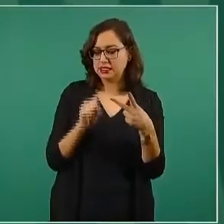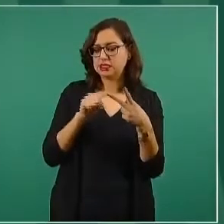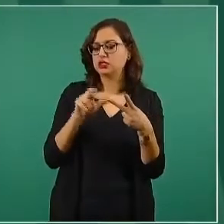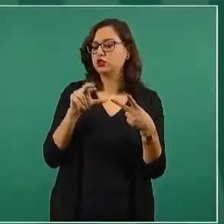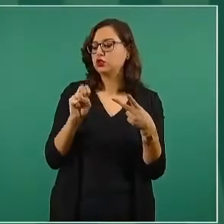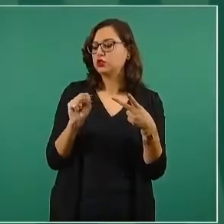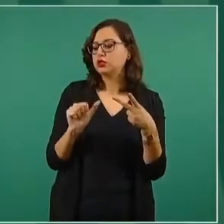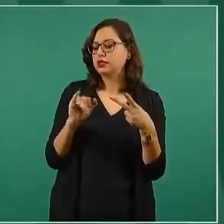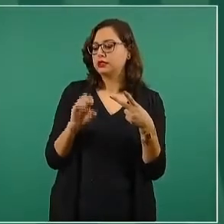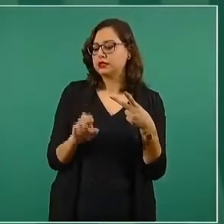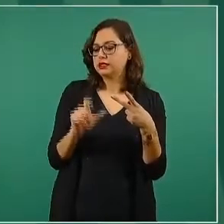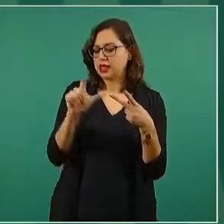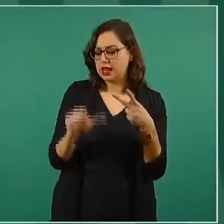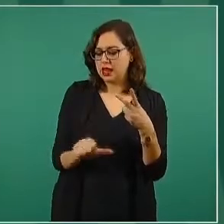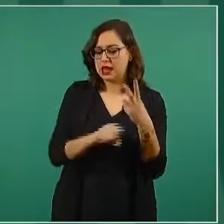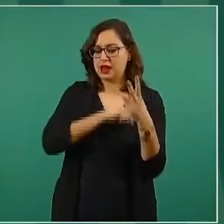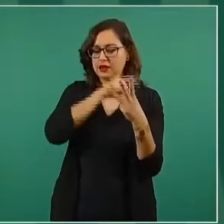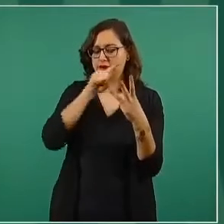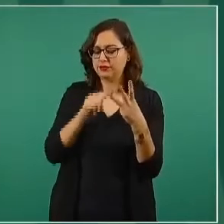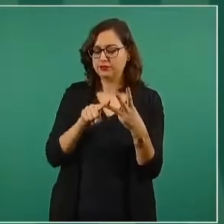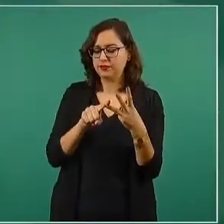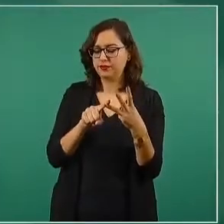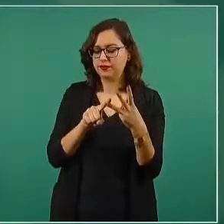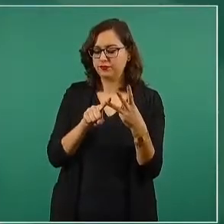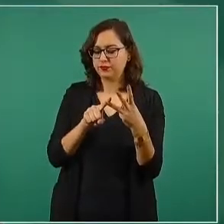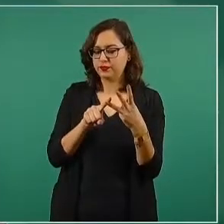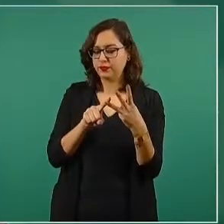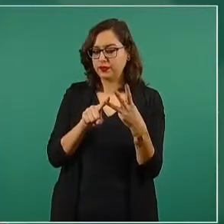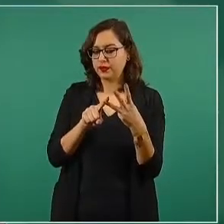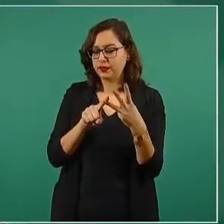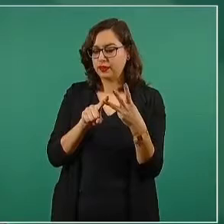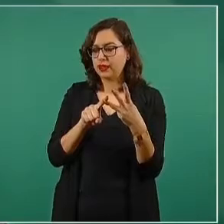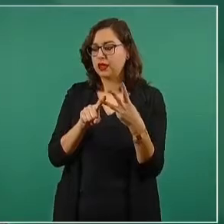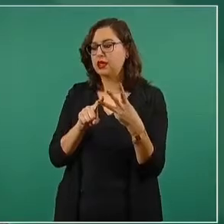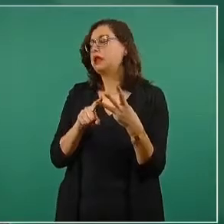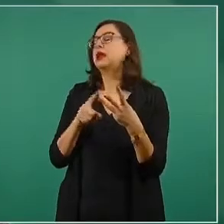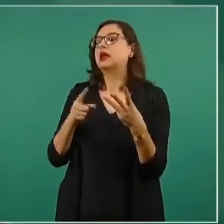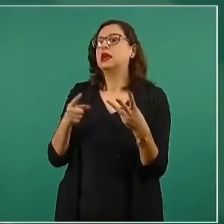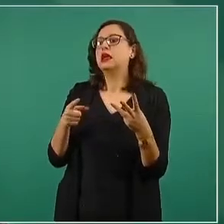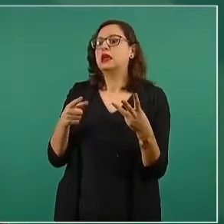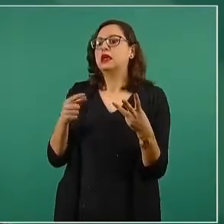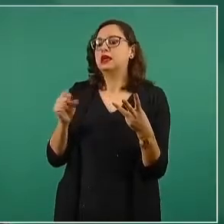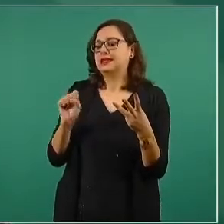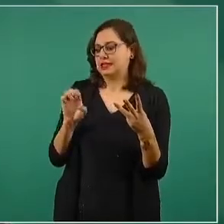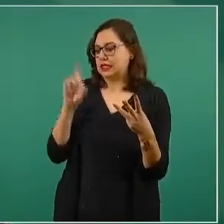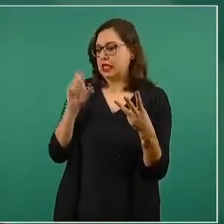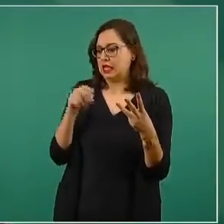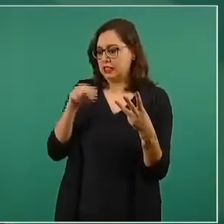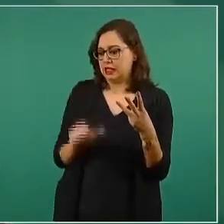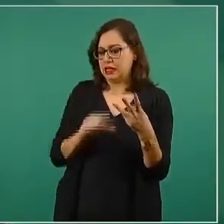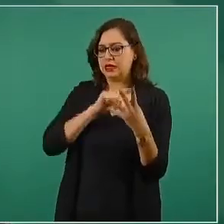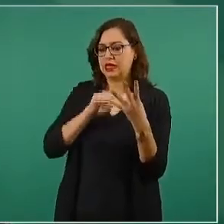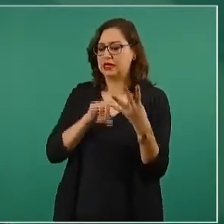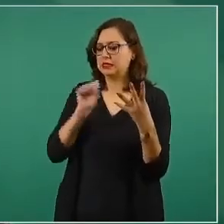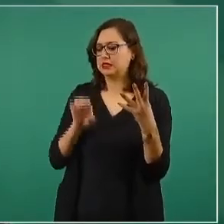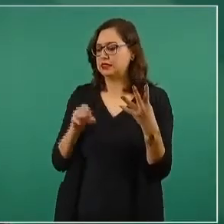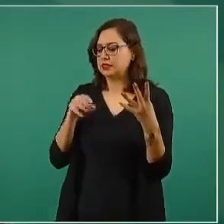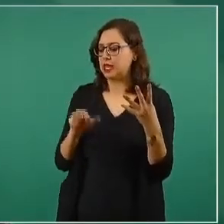Isela, está el general secretario, el almirante,